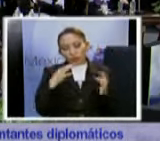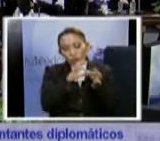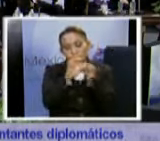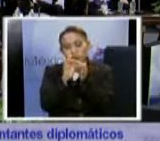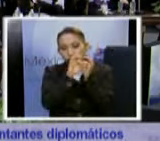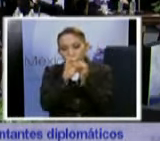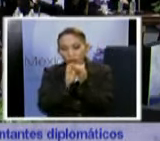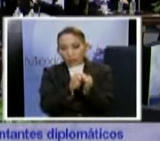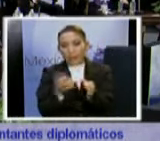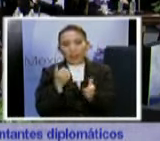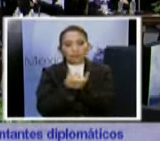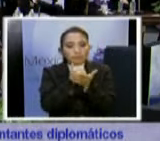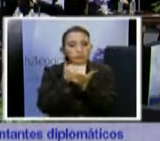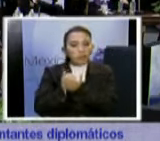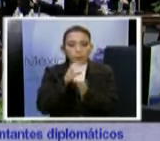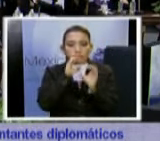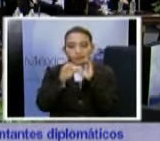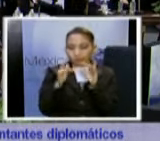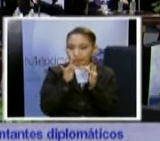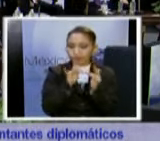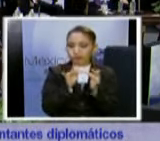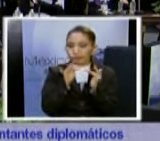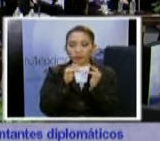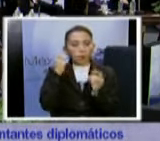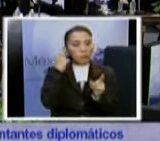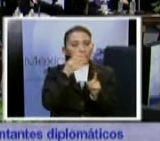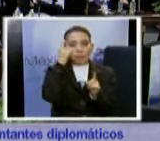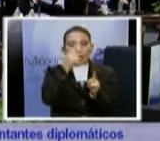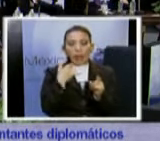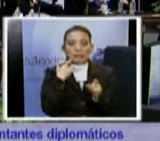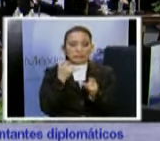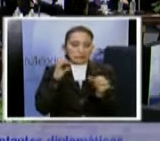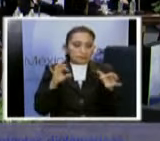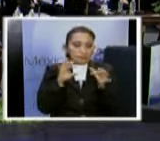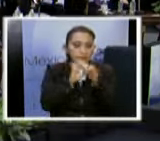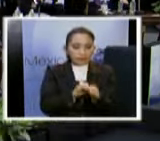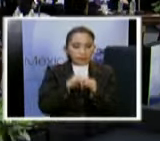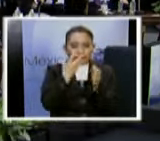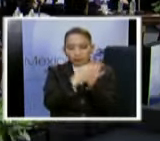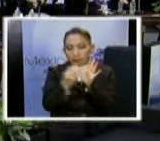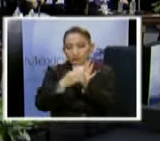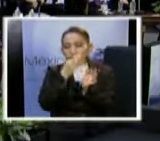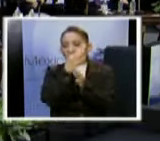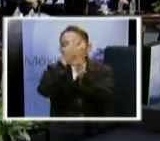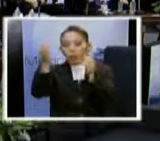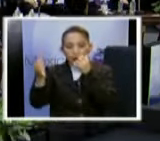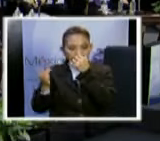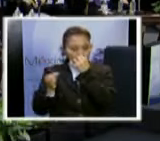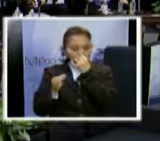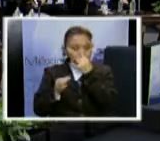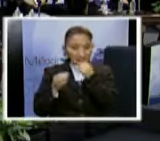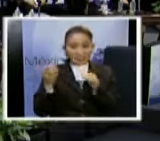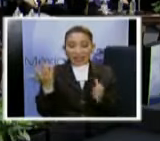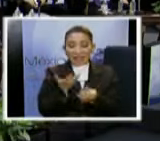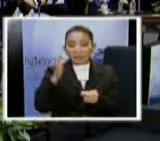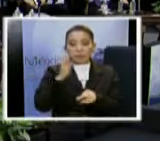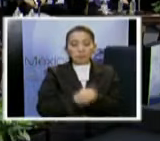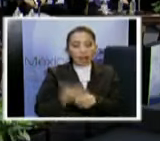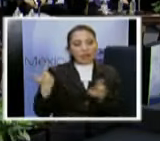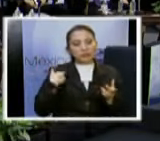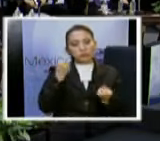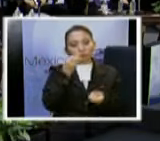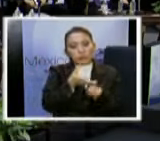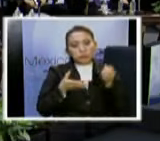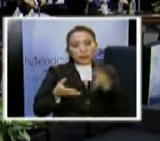colaboración y comunicación permanente con el objeto de sumar esfuerzos, replicar los mensajes, incrementar el número de interlocutores